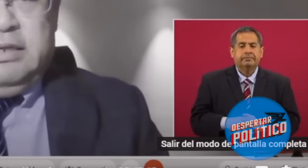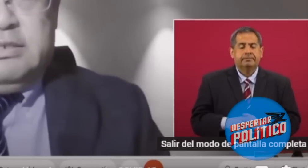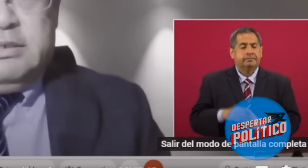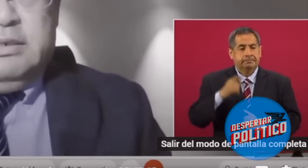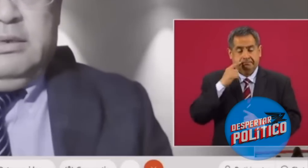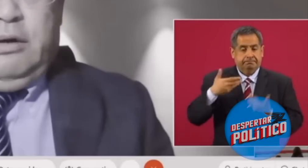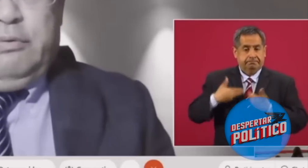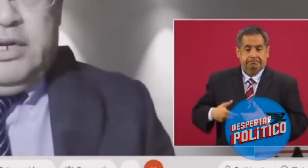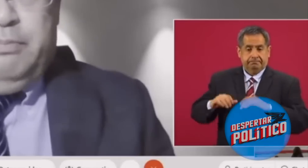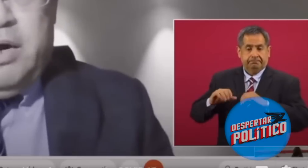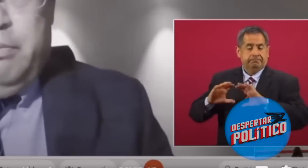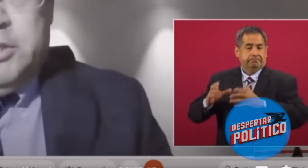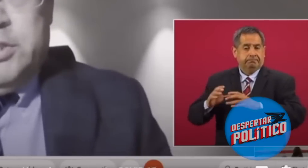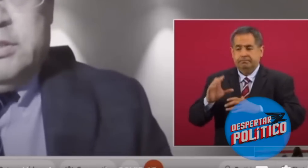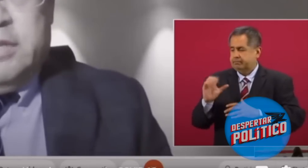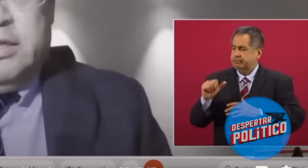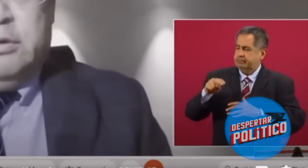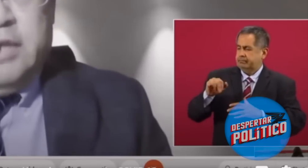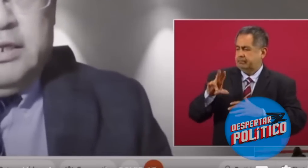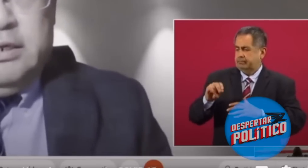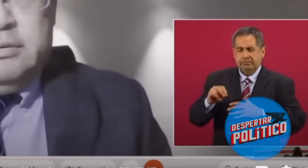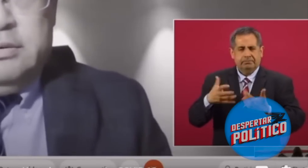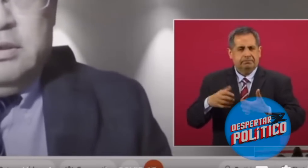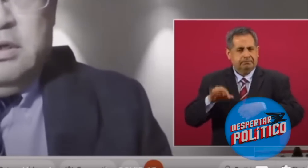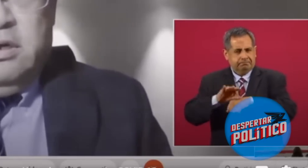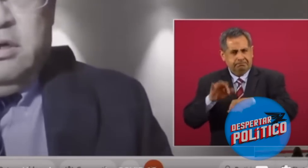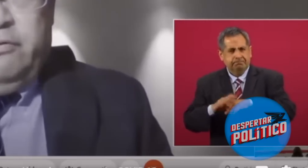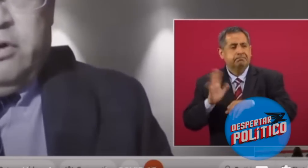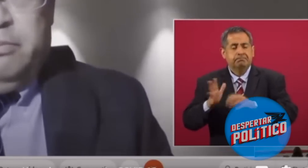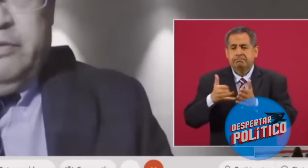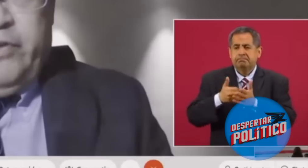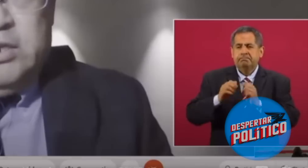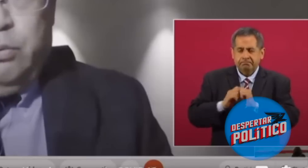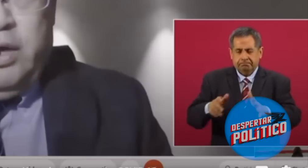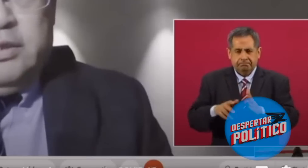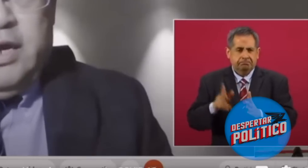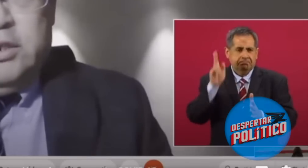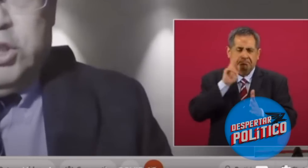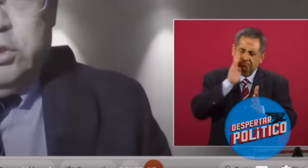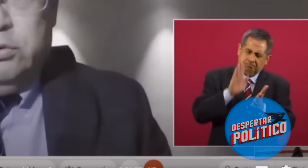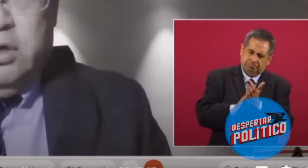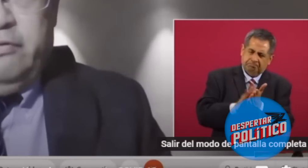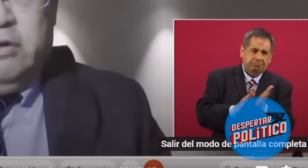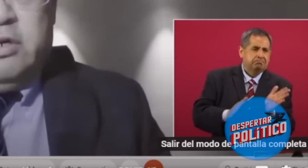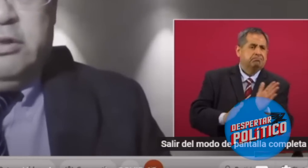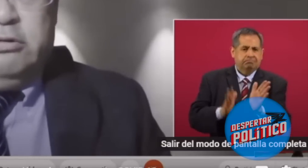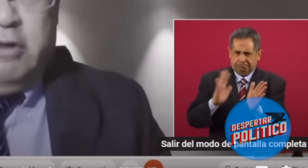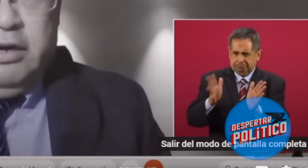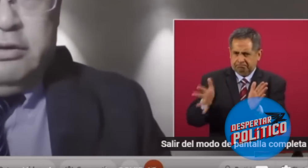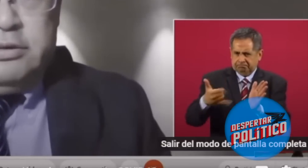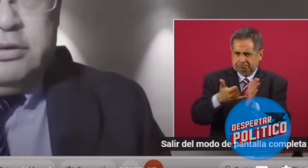CanSino es una de las pocas empresas farmacéuticas que ya ha publicado datos clínicos y datos técnicos.